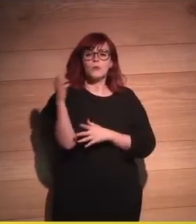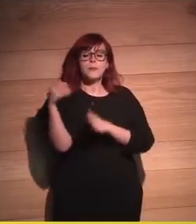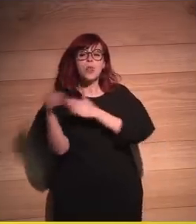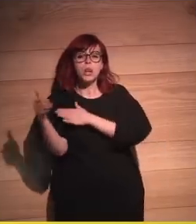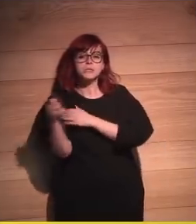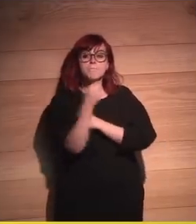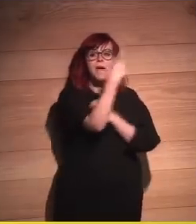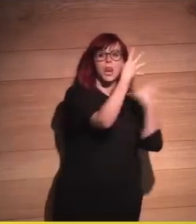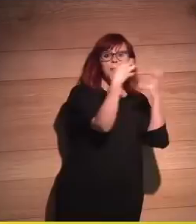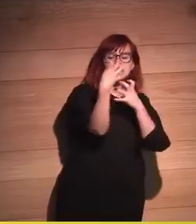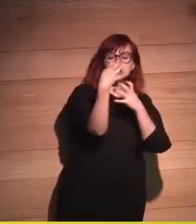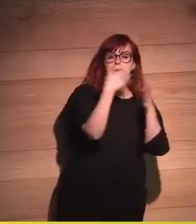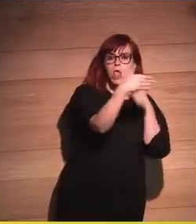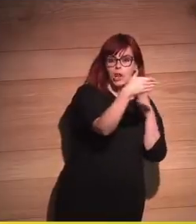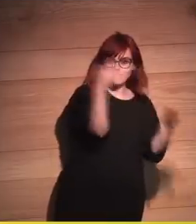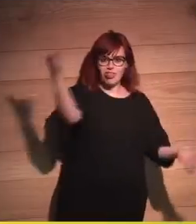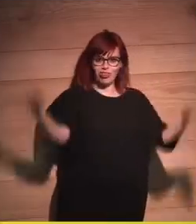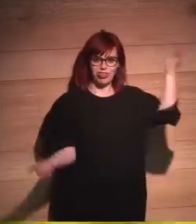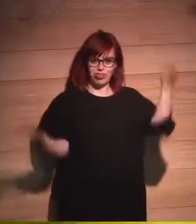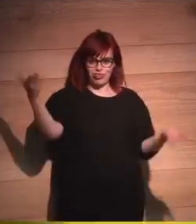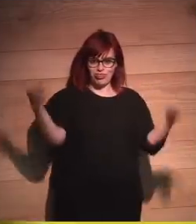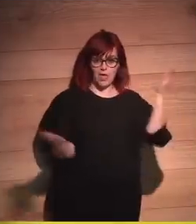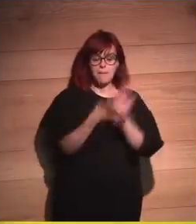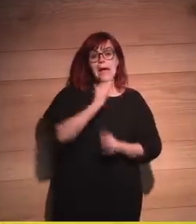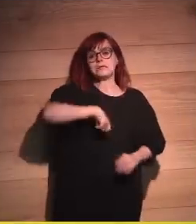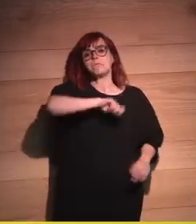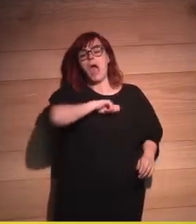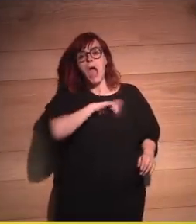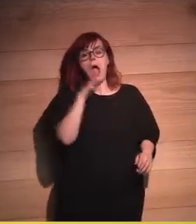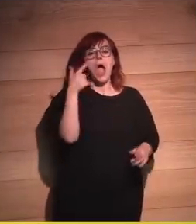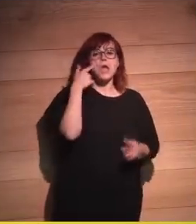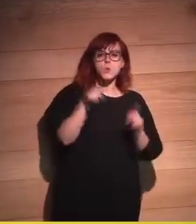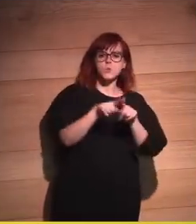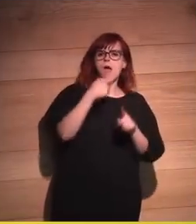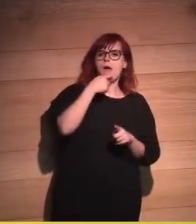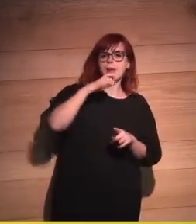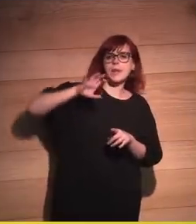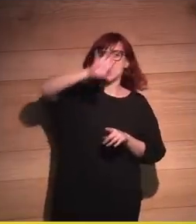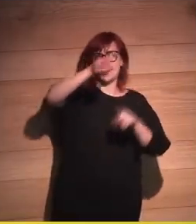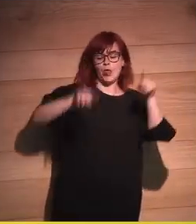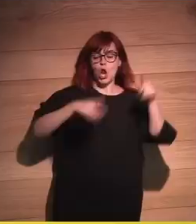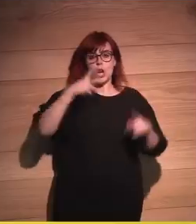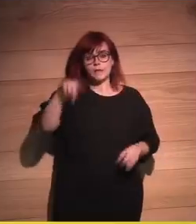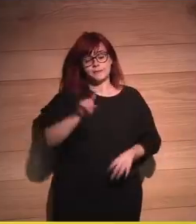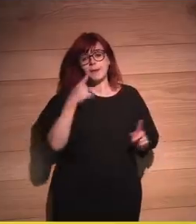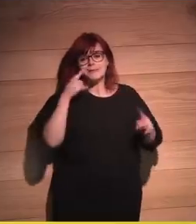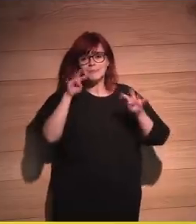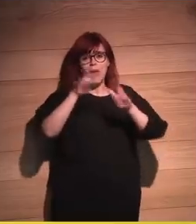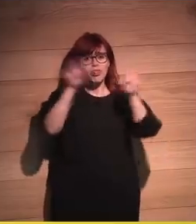millones. Podríamos pensar, bueno, pero a ver, es que España no es el Reino Unido. Miren, en el campo del